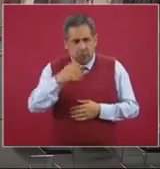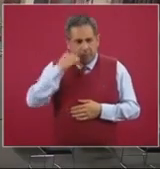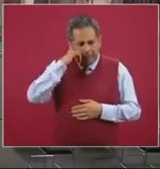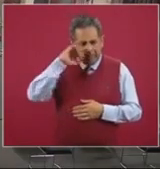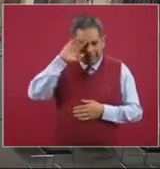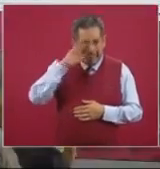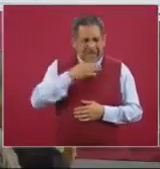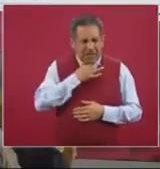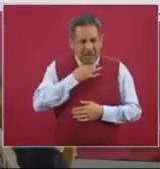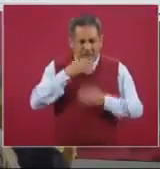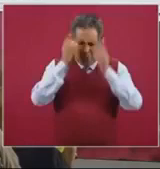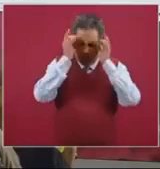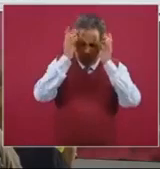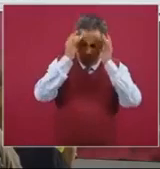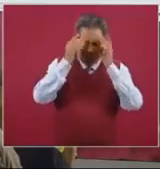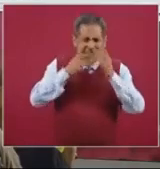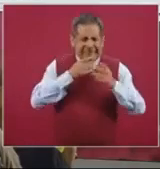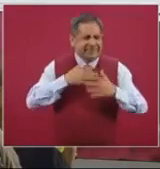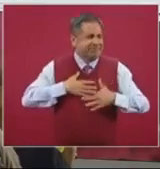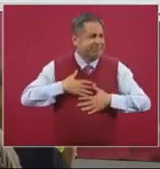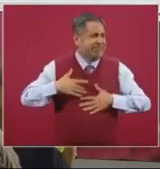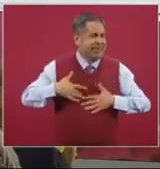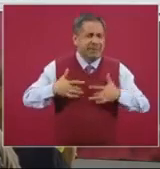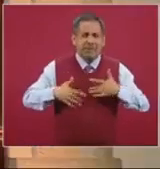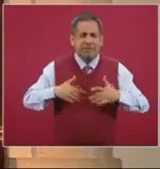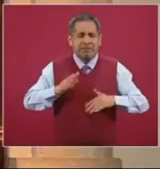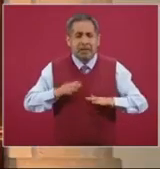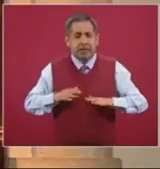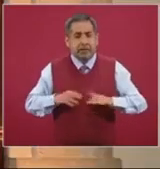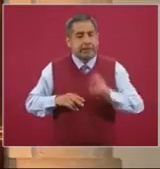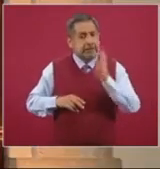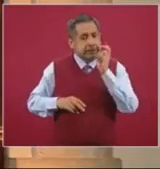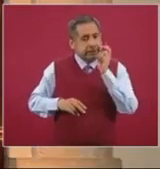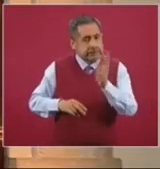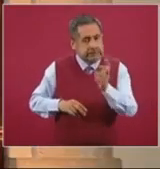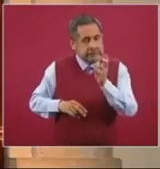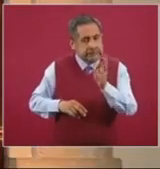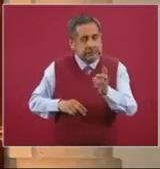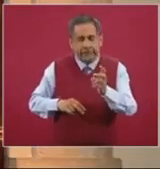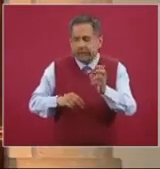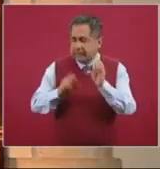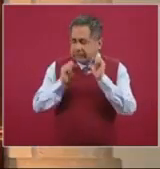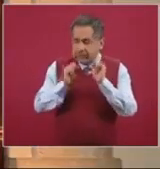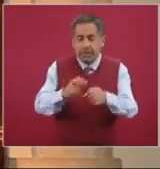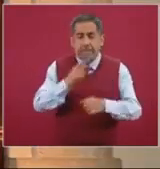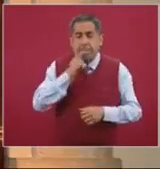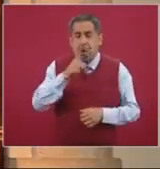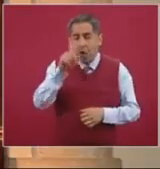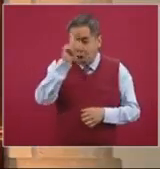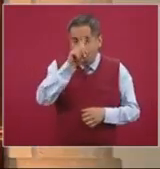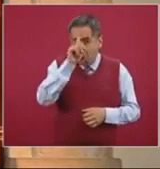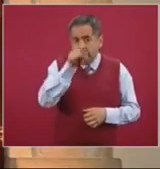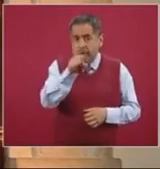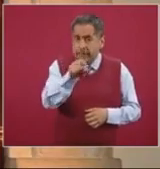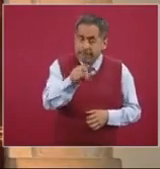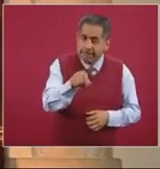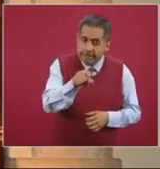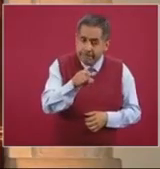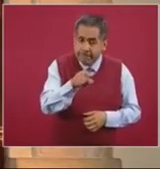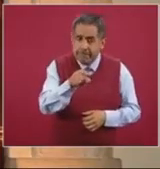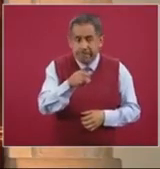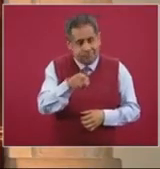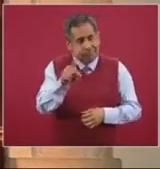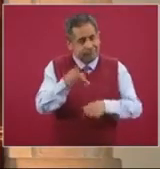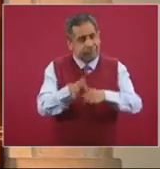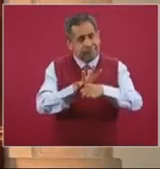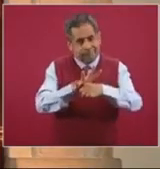tos, dolor de cabeza, dolor de garganta, malestar general, es muy, pero muy recomendable que usted piense